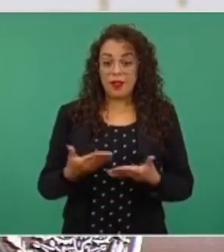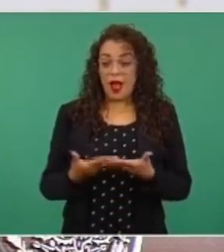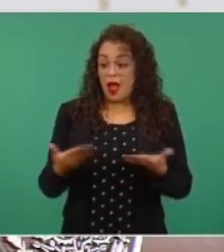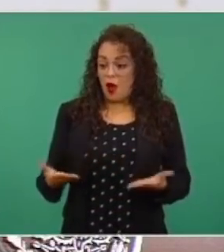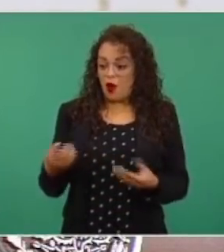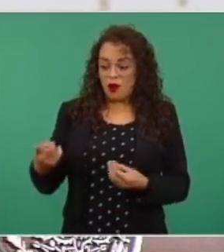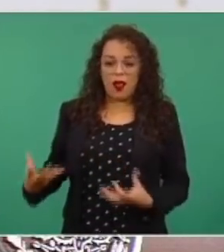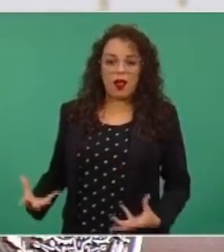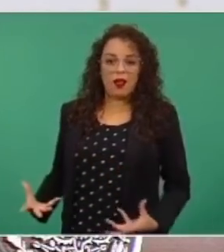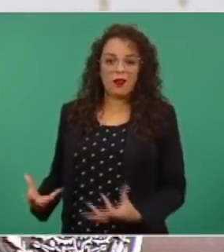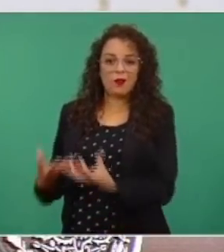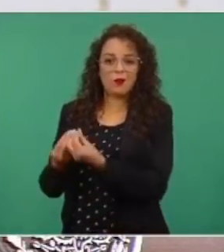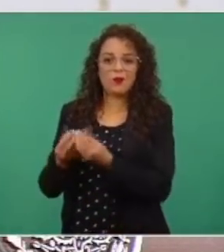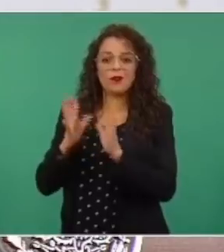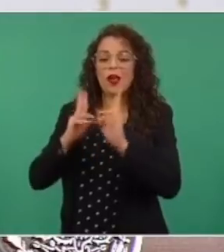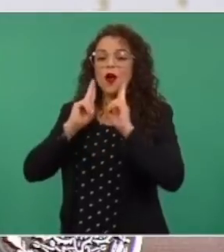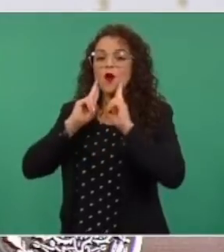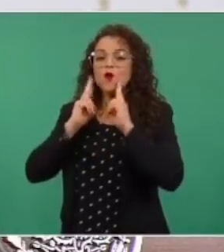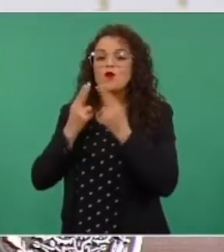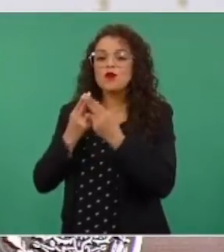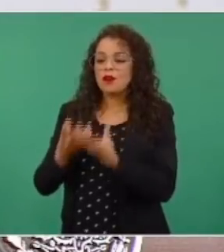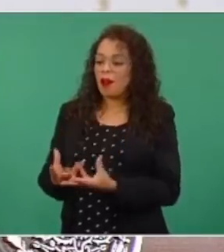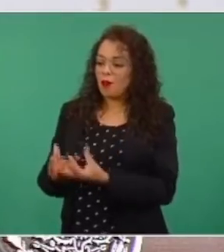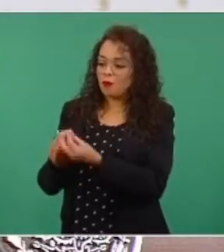juntos, unidos,